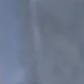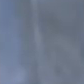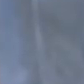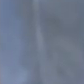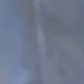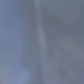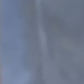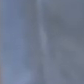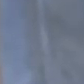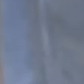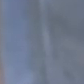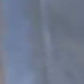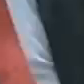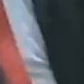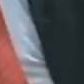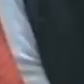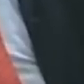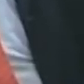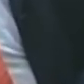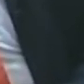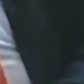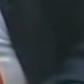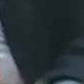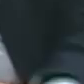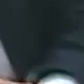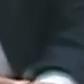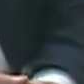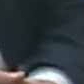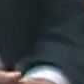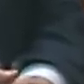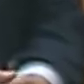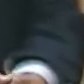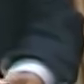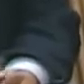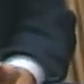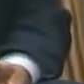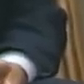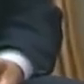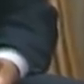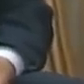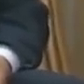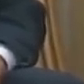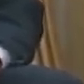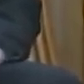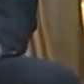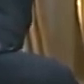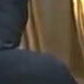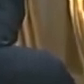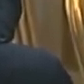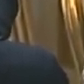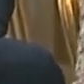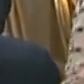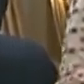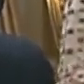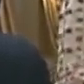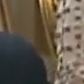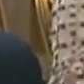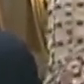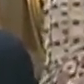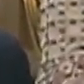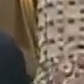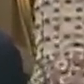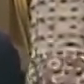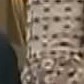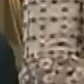Transmitimos desde el Palacio de Miraflores, específicamente desde el Salón Simón Bolívar, hemos destacado la visita de la